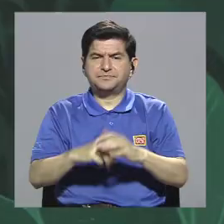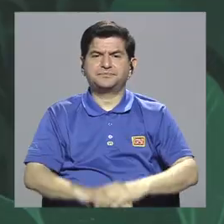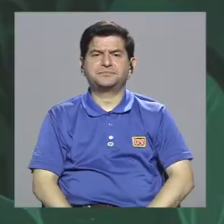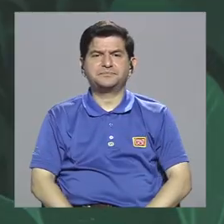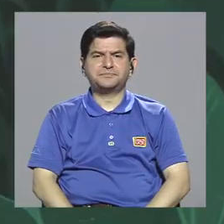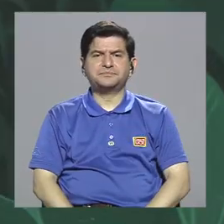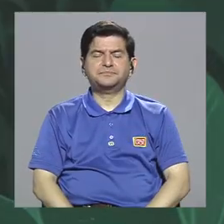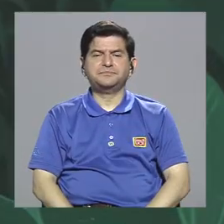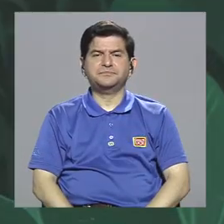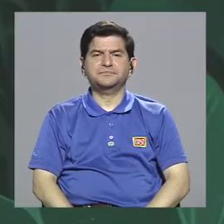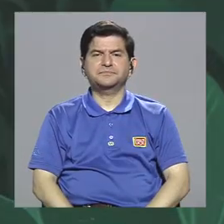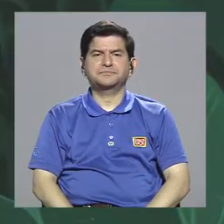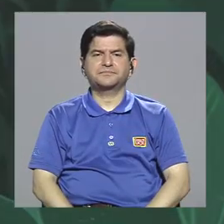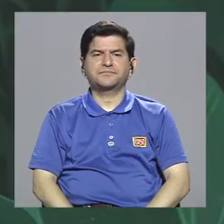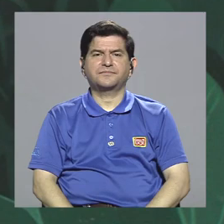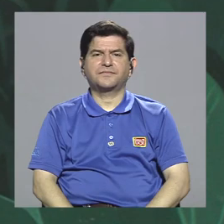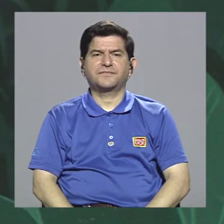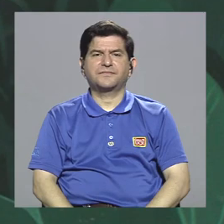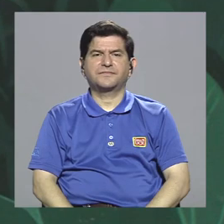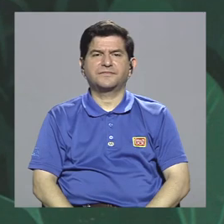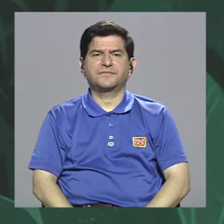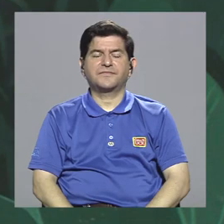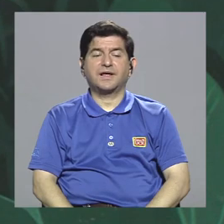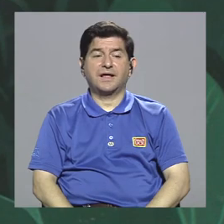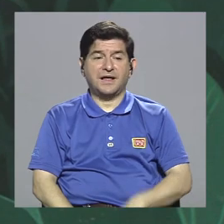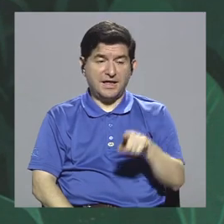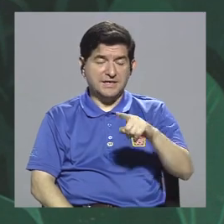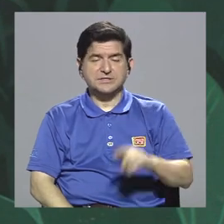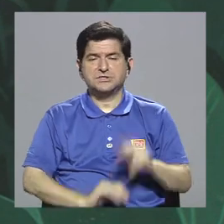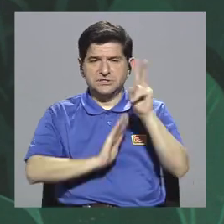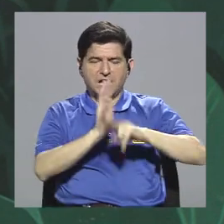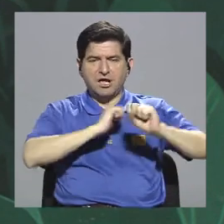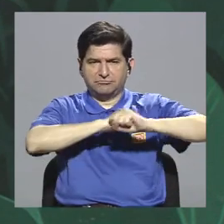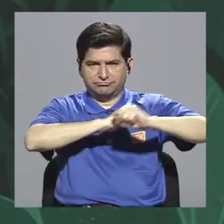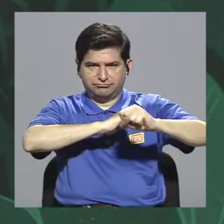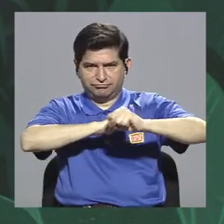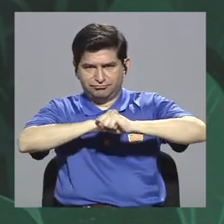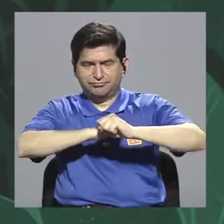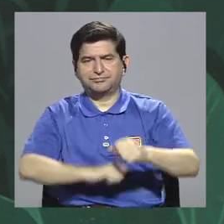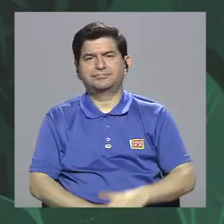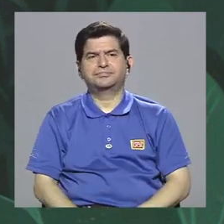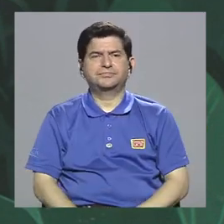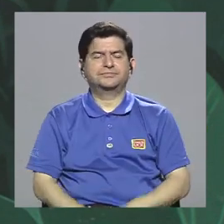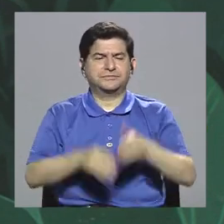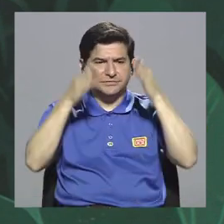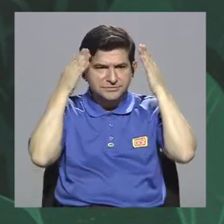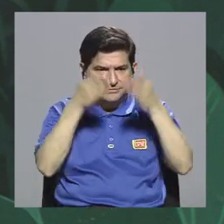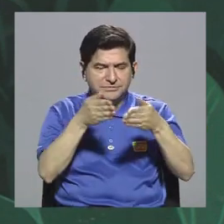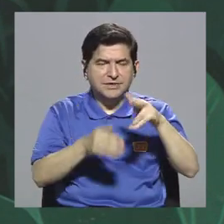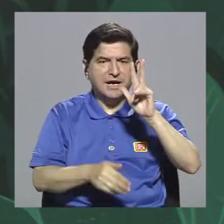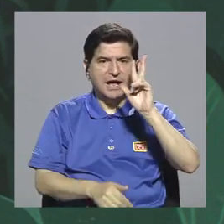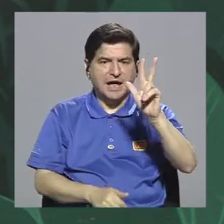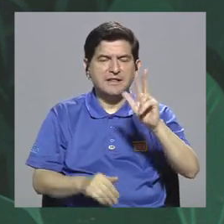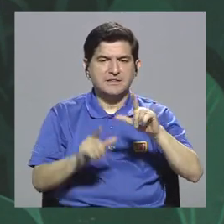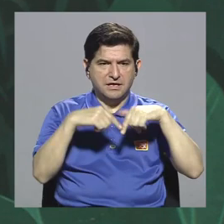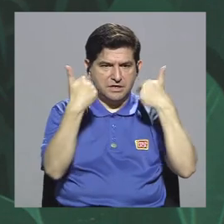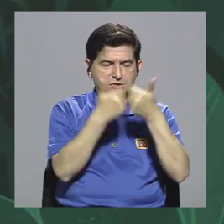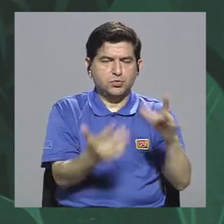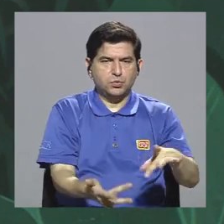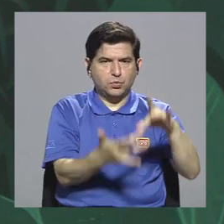Bueno, los spots ahorita están dirigidos a tres poblaciones en